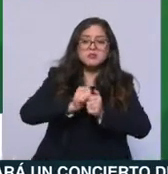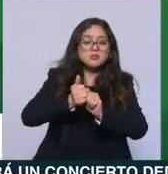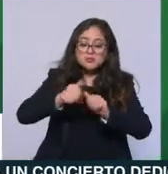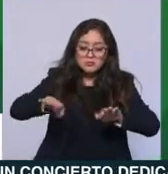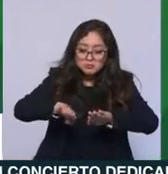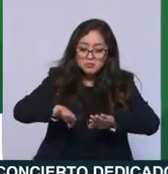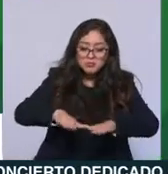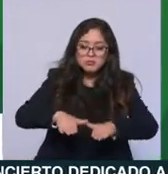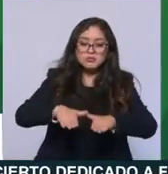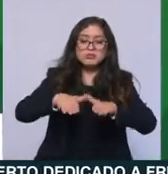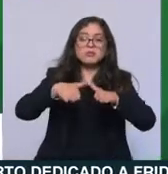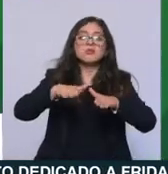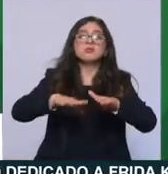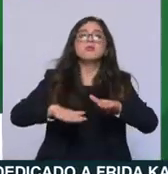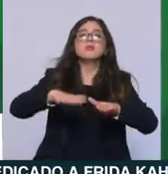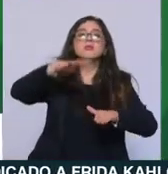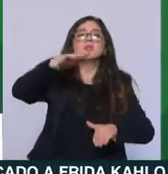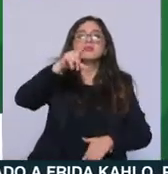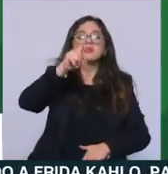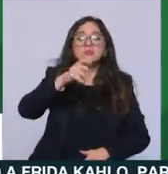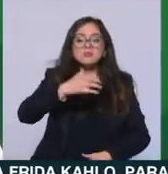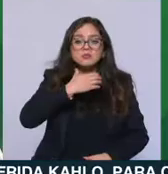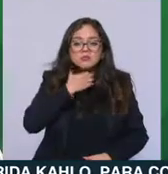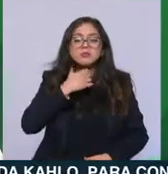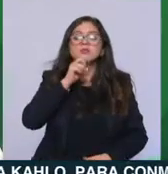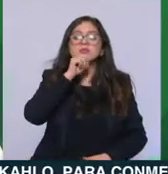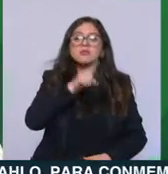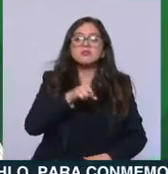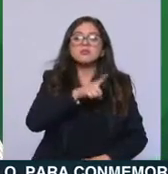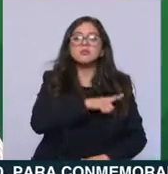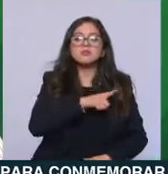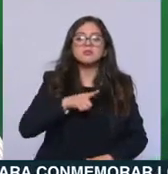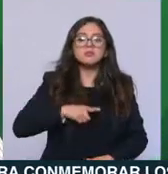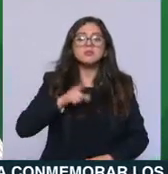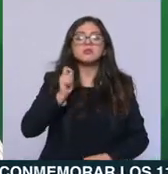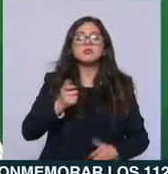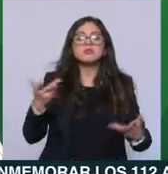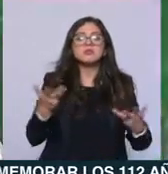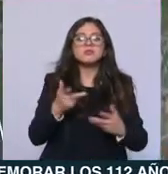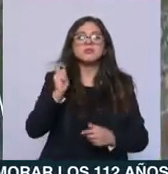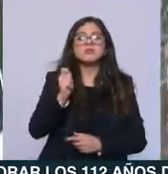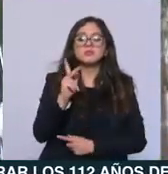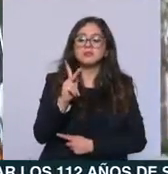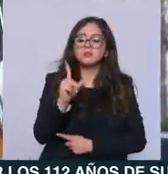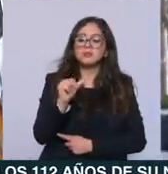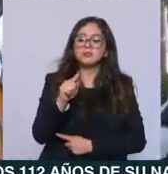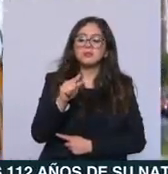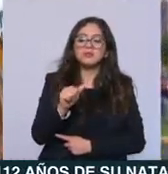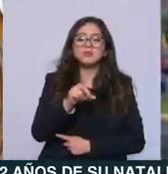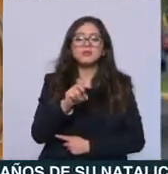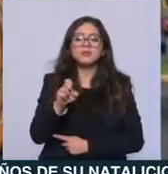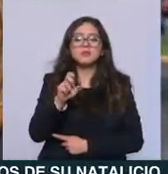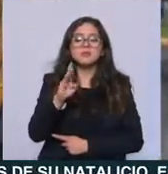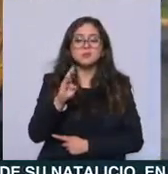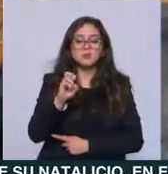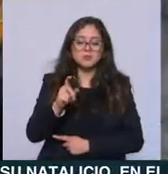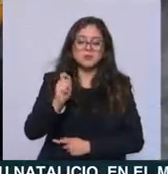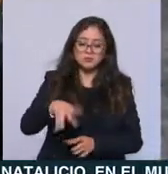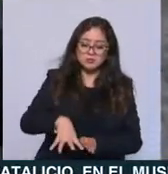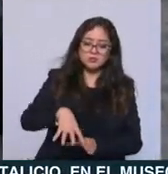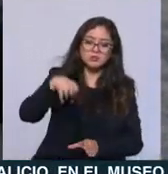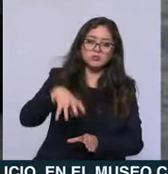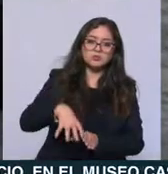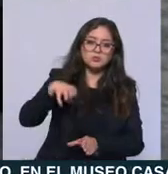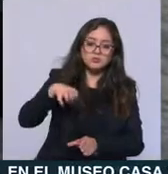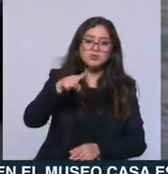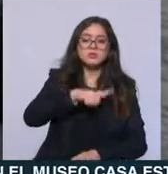en varias zonas, y también obliga a la construcción y operación de plantas de bombeo. Por lo anterior, el Sistema de Aguas de la ciudad